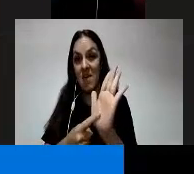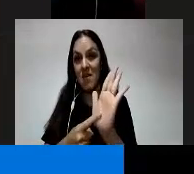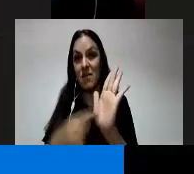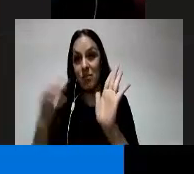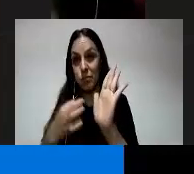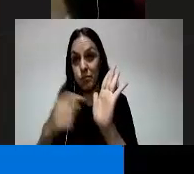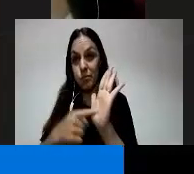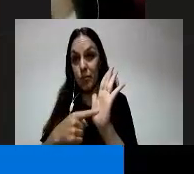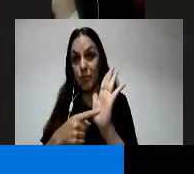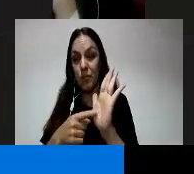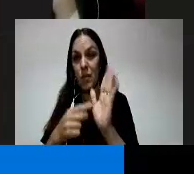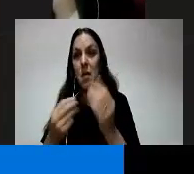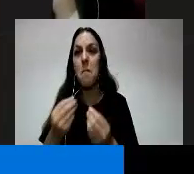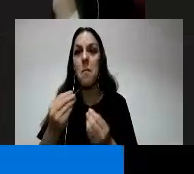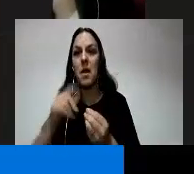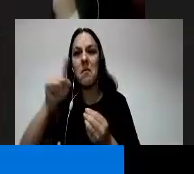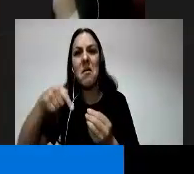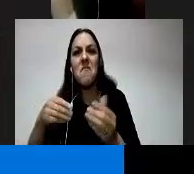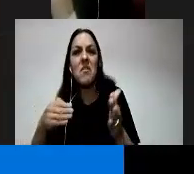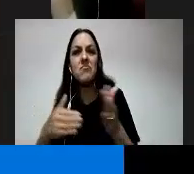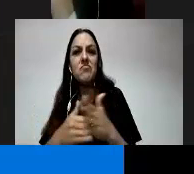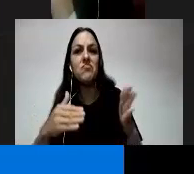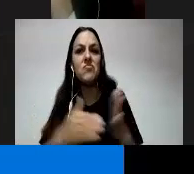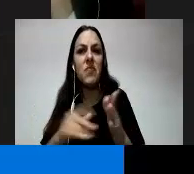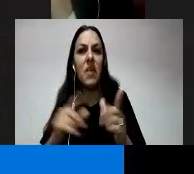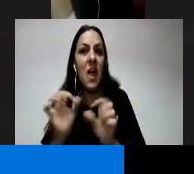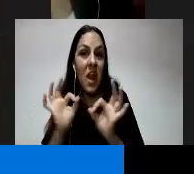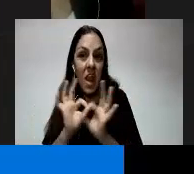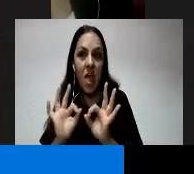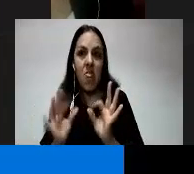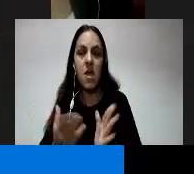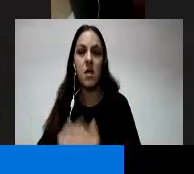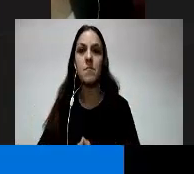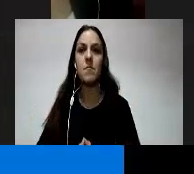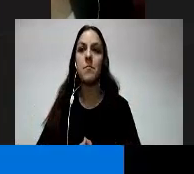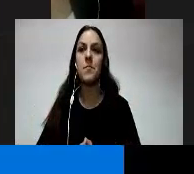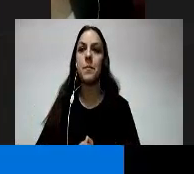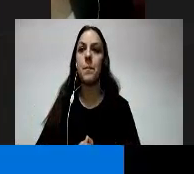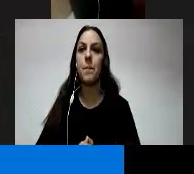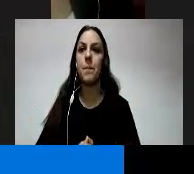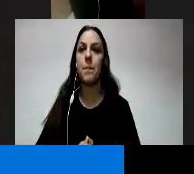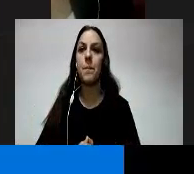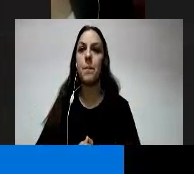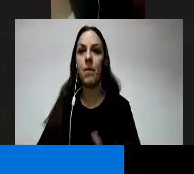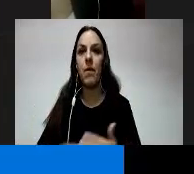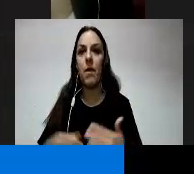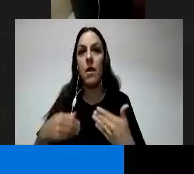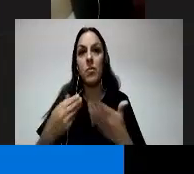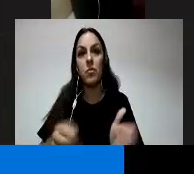a determinar los principios que inspiraron la norma. En tal sentido, la